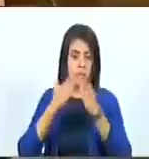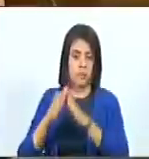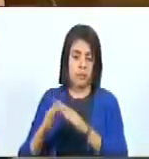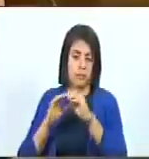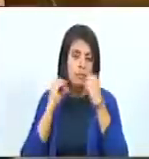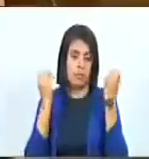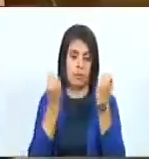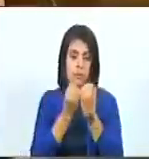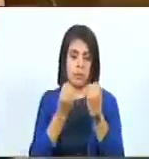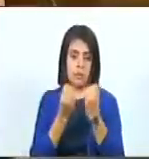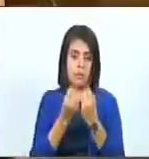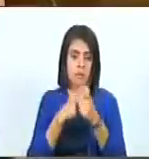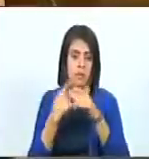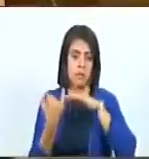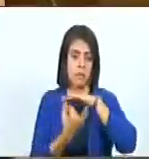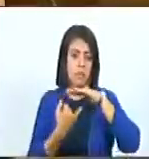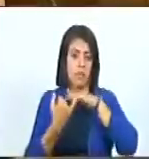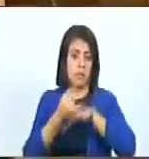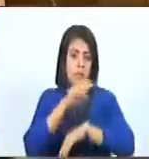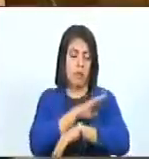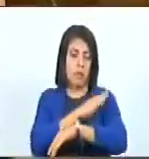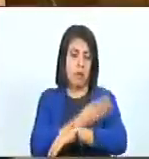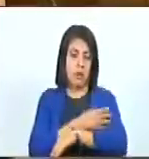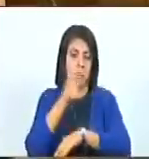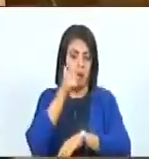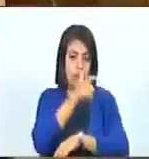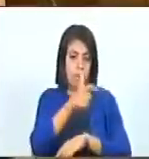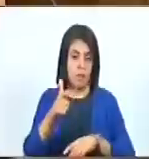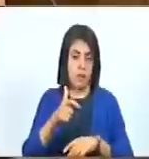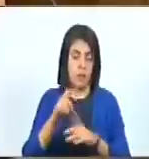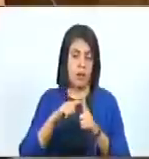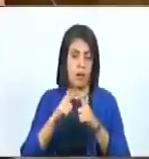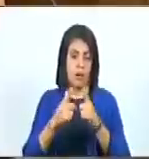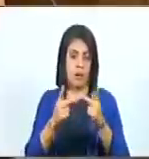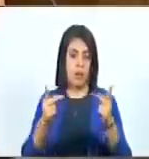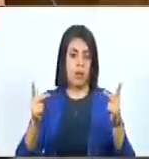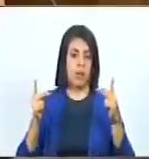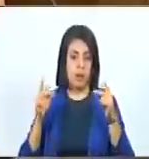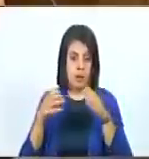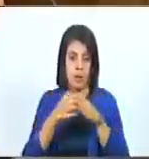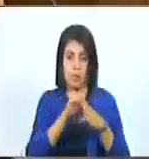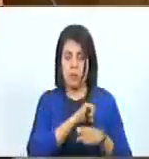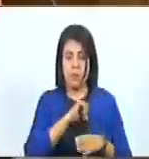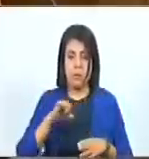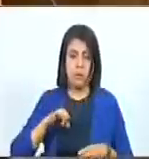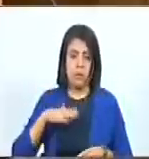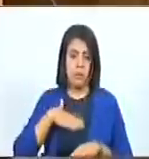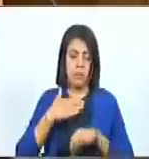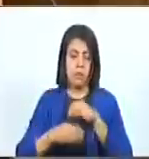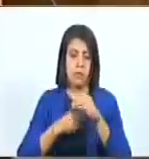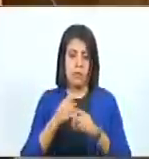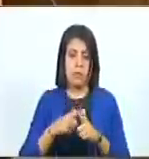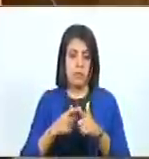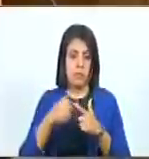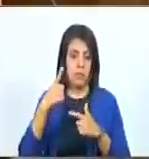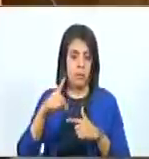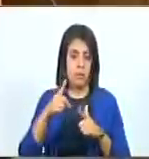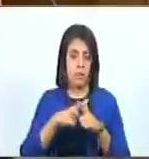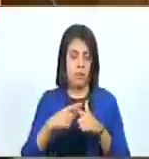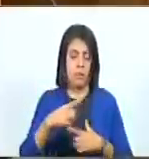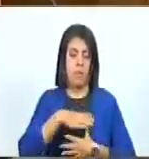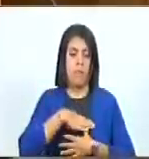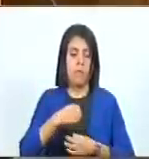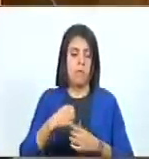las organizaciones e instancias del Poder Popular, el Poder Público o el sector privado que pueda afectar derechos o